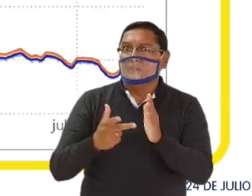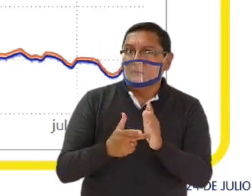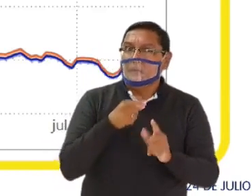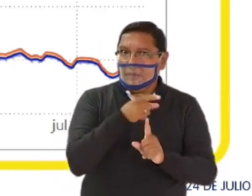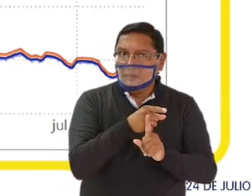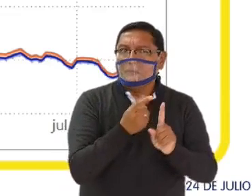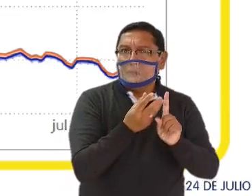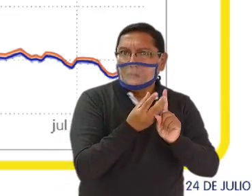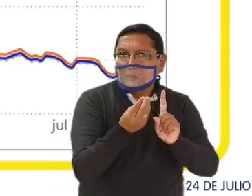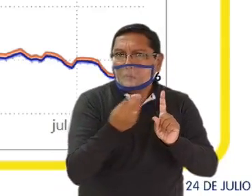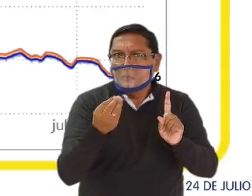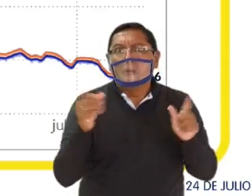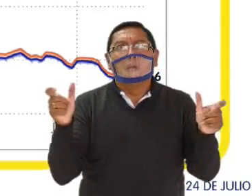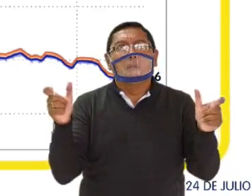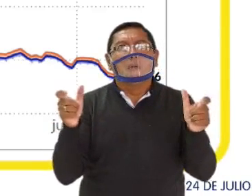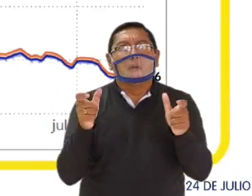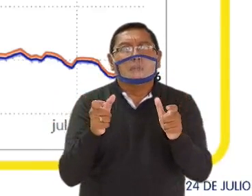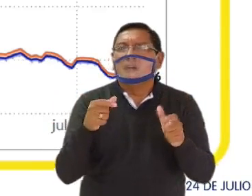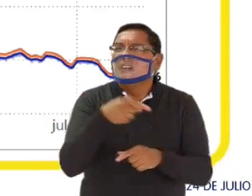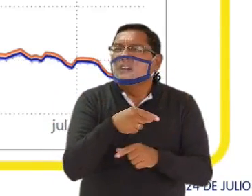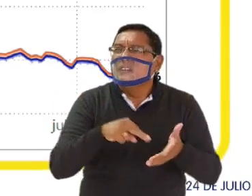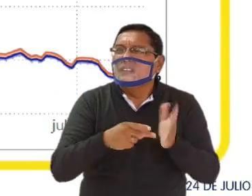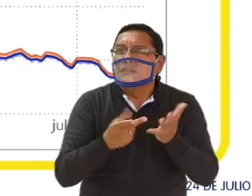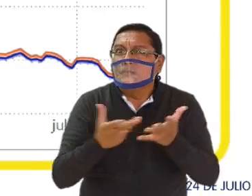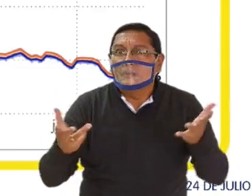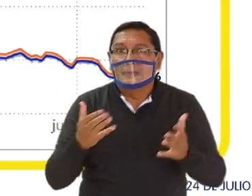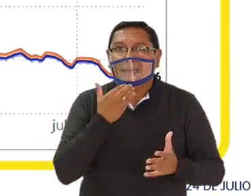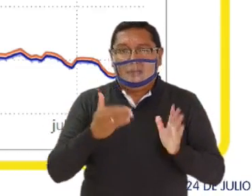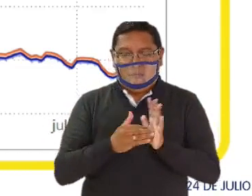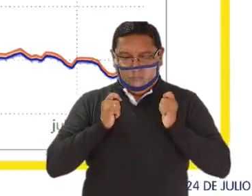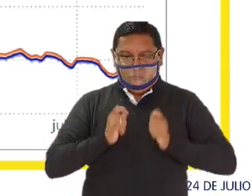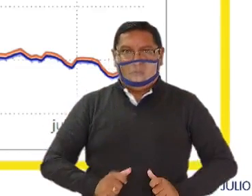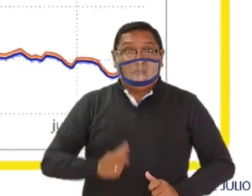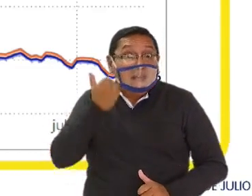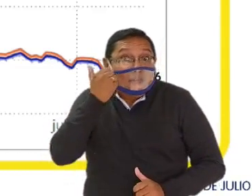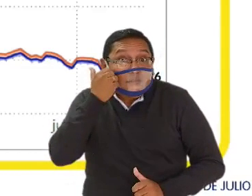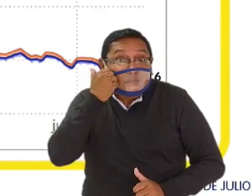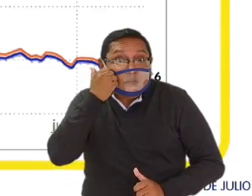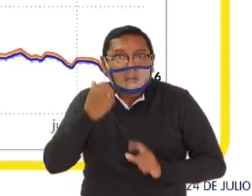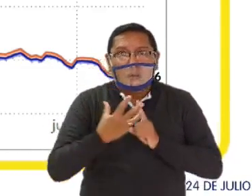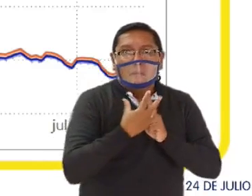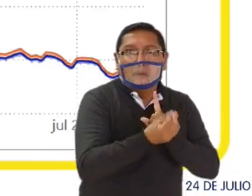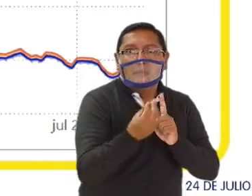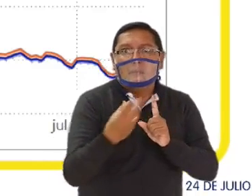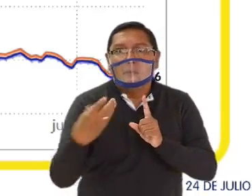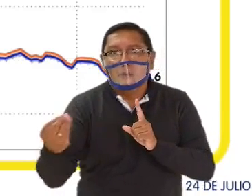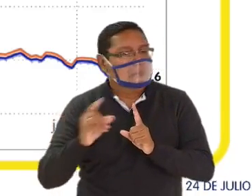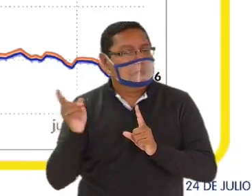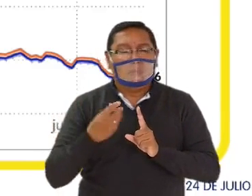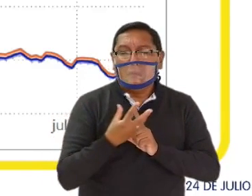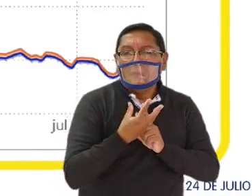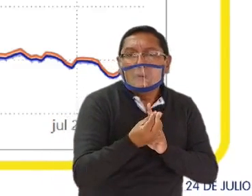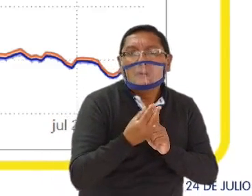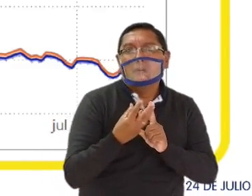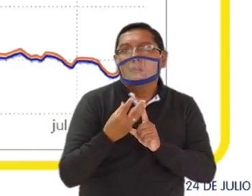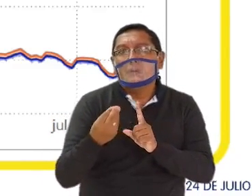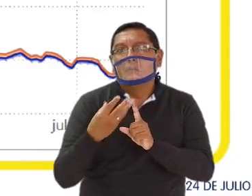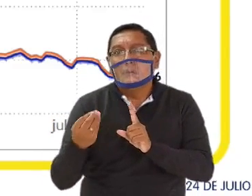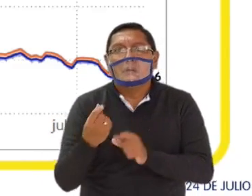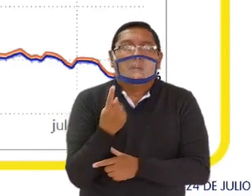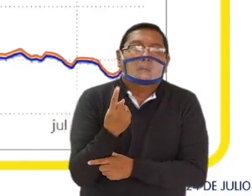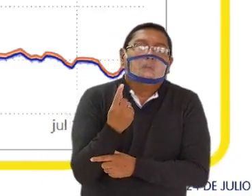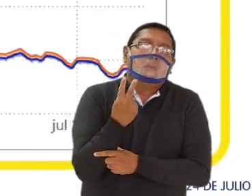en franca disminución. Esto significa que quien se contagia en promedio, contagia a menos de una persona. Siempre y cuando